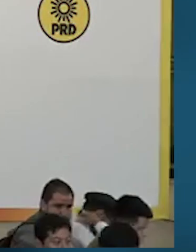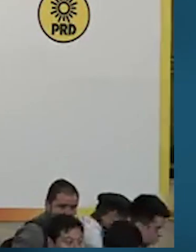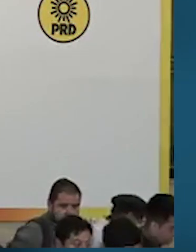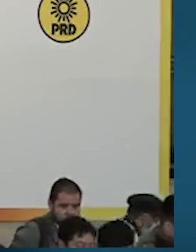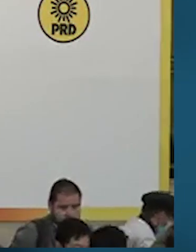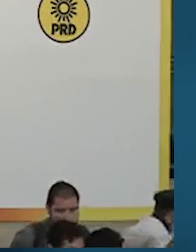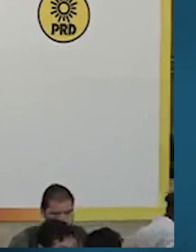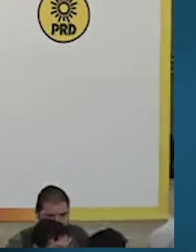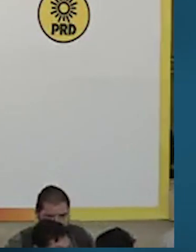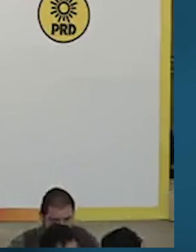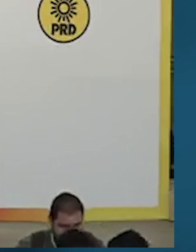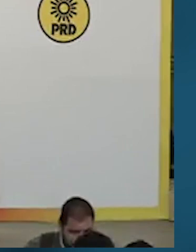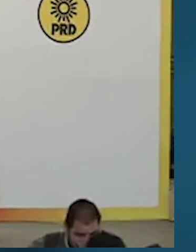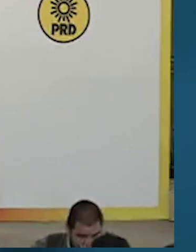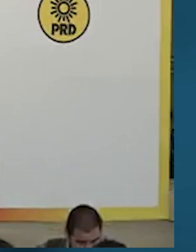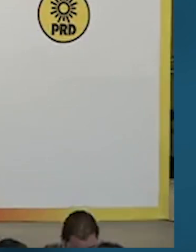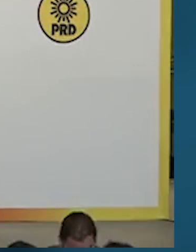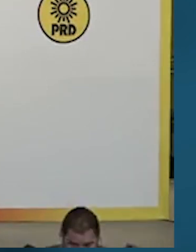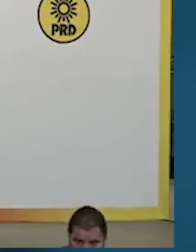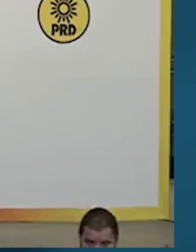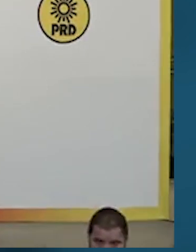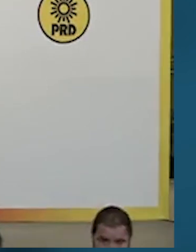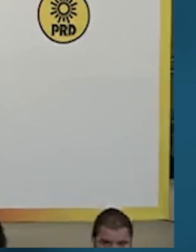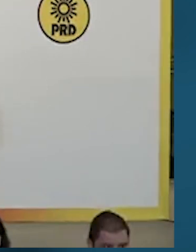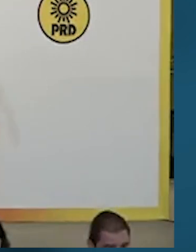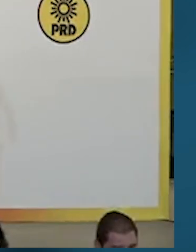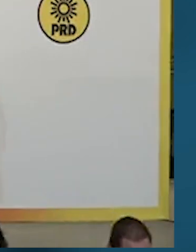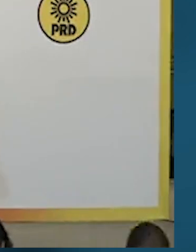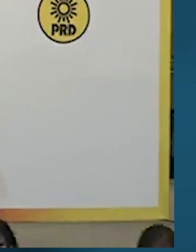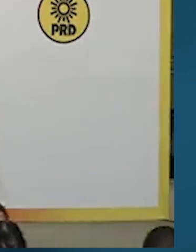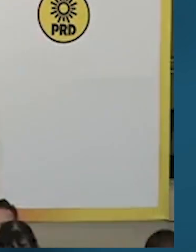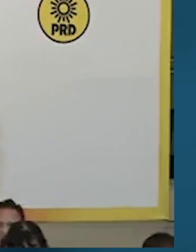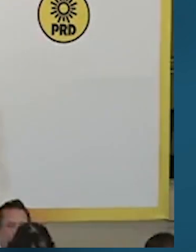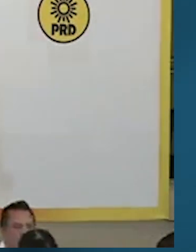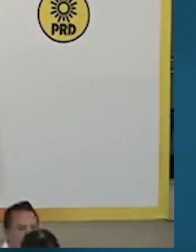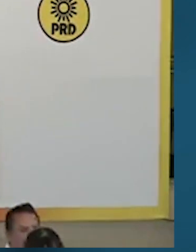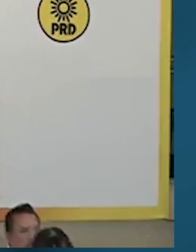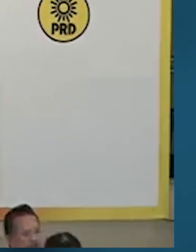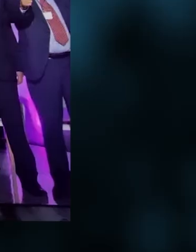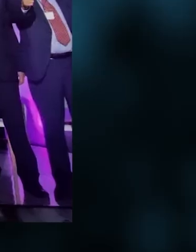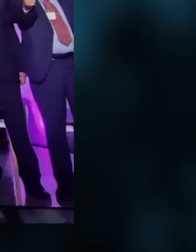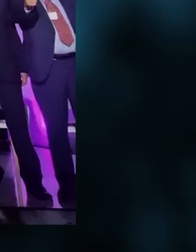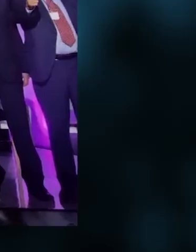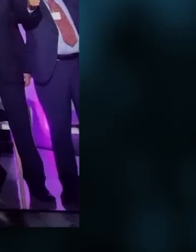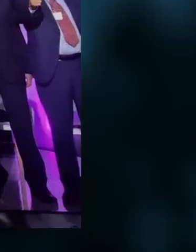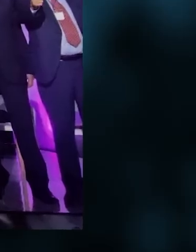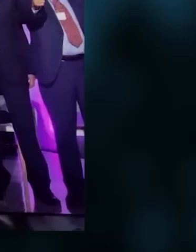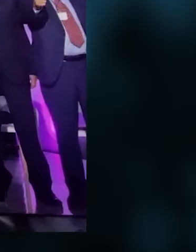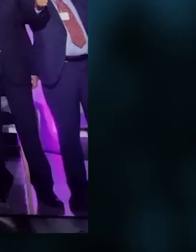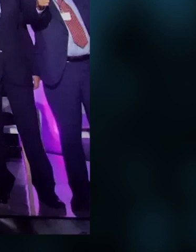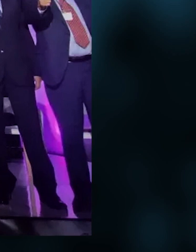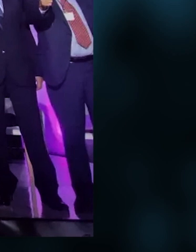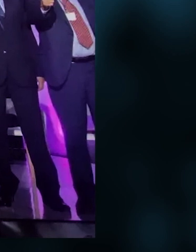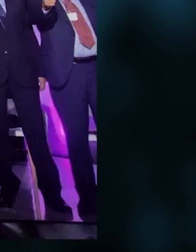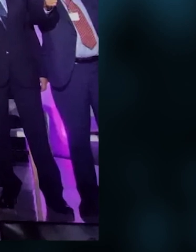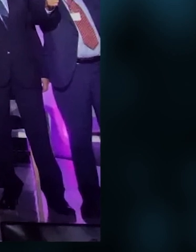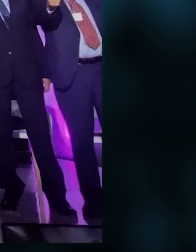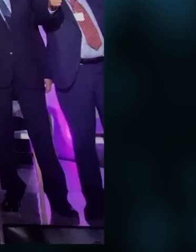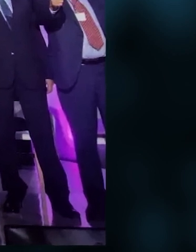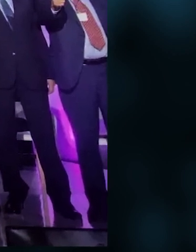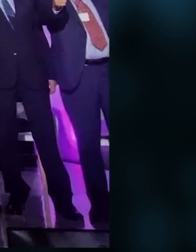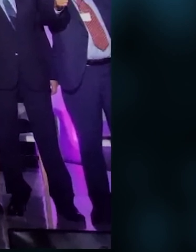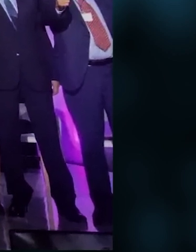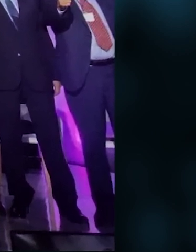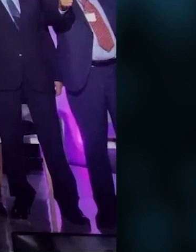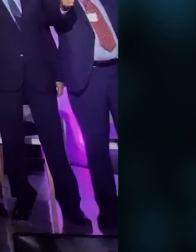Y mientras en Morena son claros los perfiles de los aspirantes y que la selección será a través de una encuesta, en la oposición siguen sin ponerse de